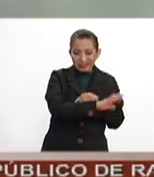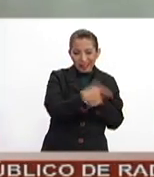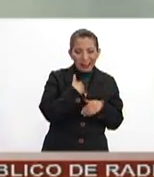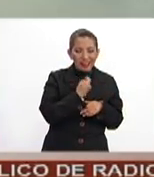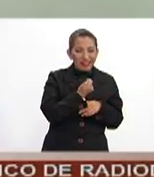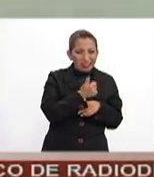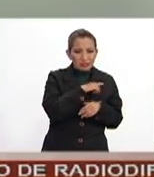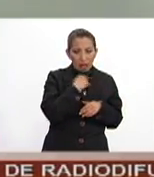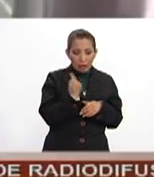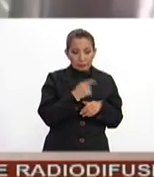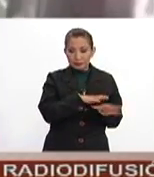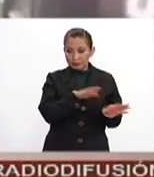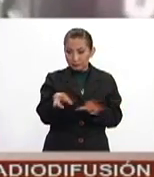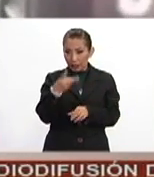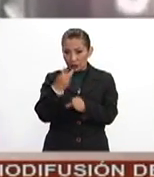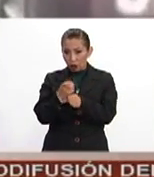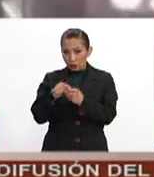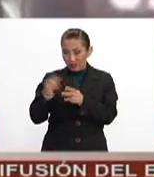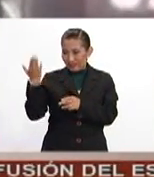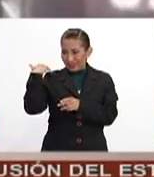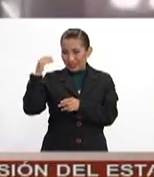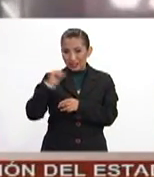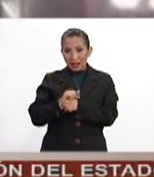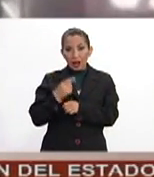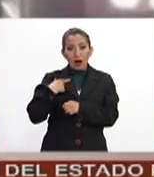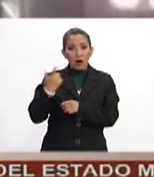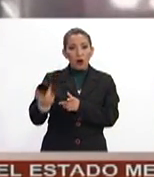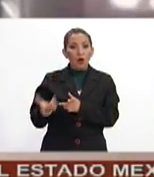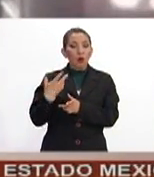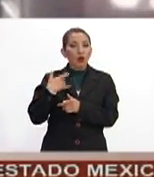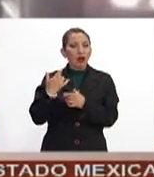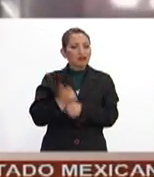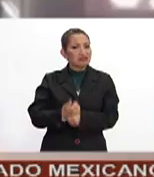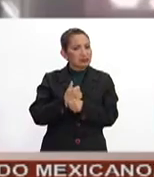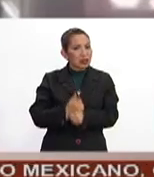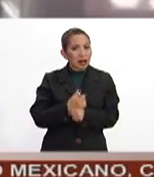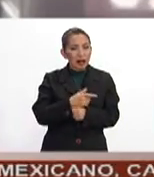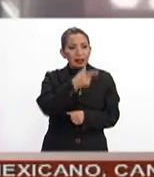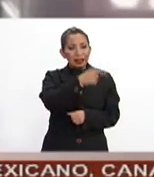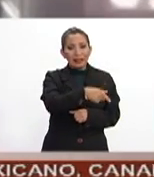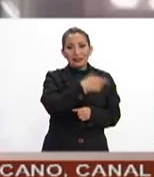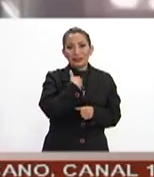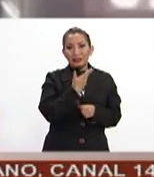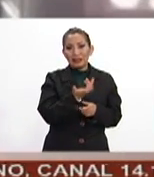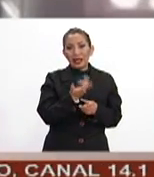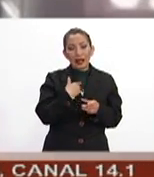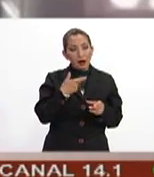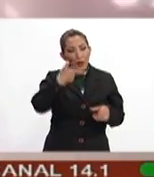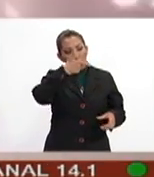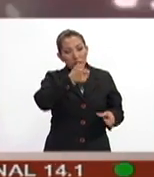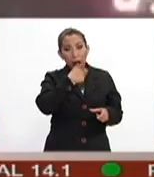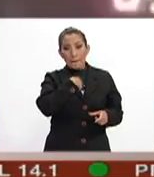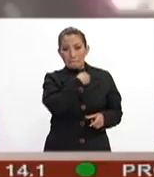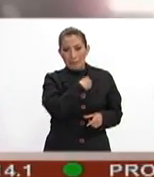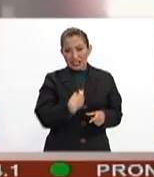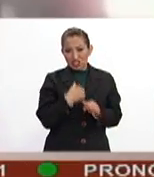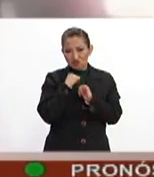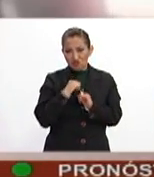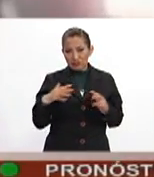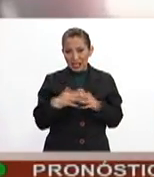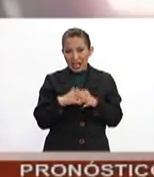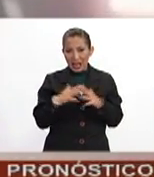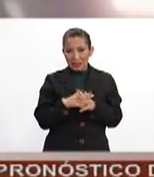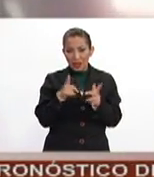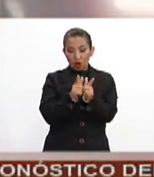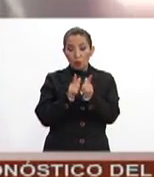máxima contención. Segundo, el fin de semana pasado, un dron artillado estadounidense liquidó al que era el equivalente al ministro de guerra del